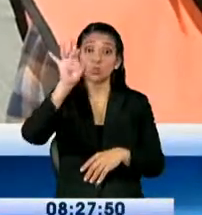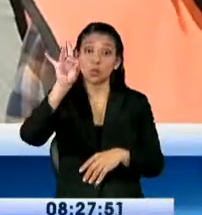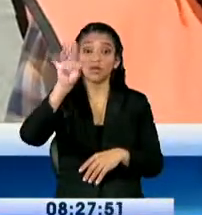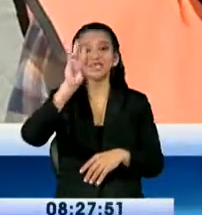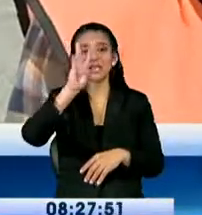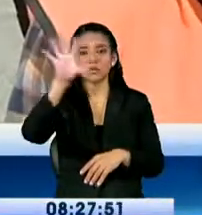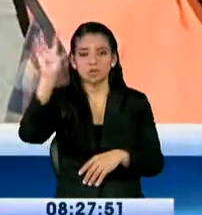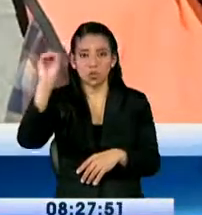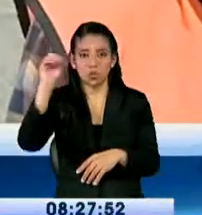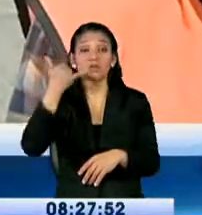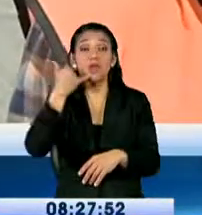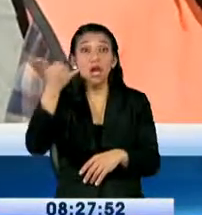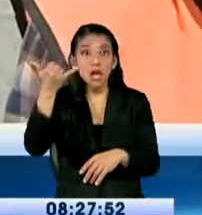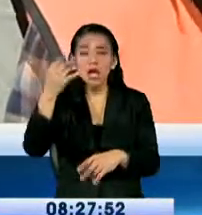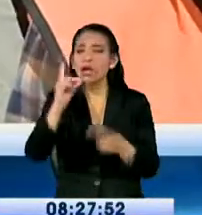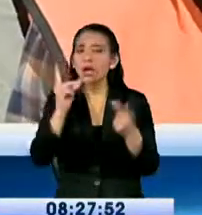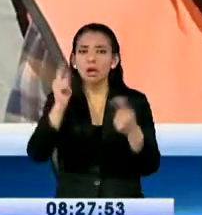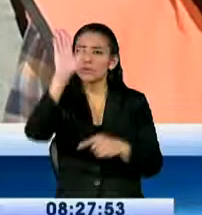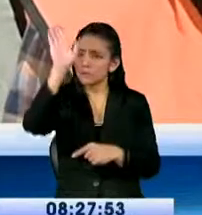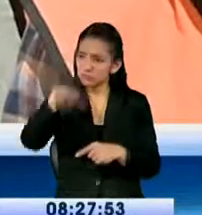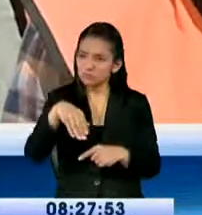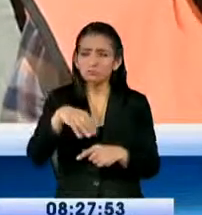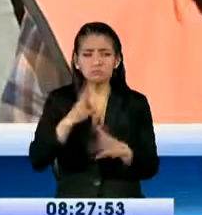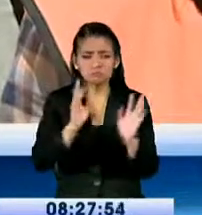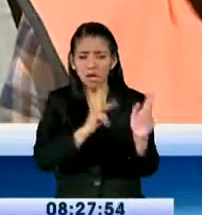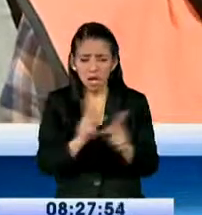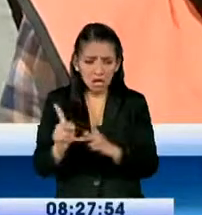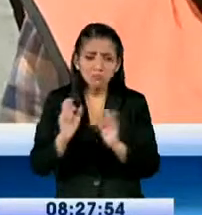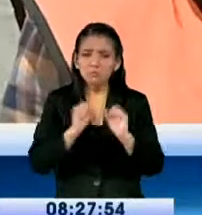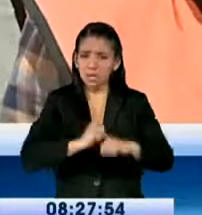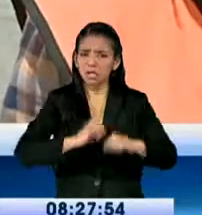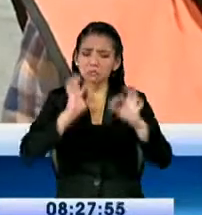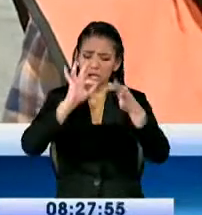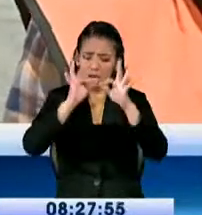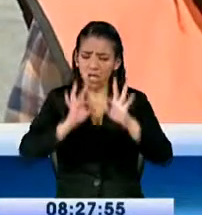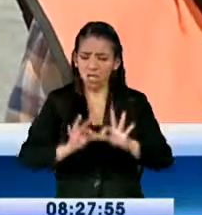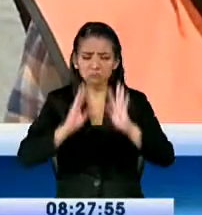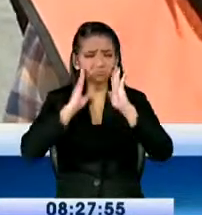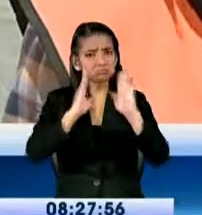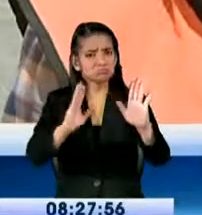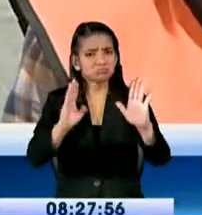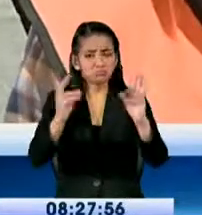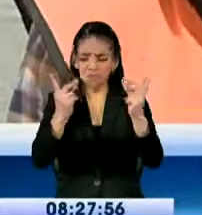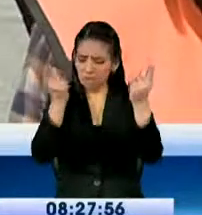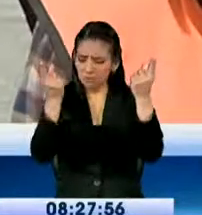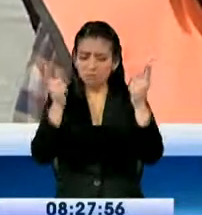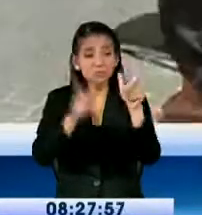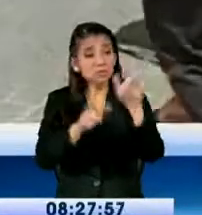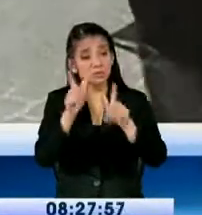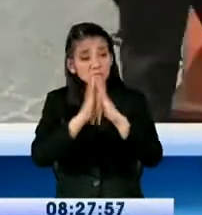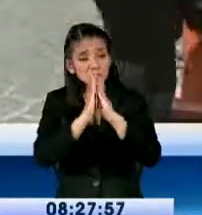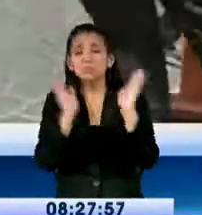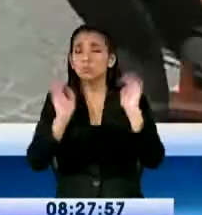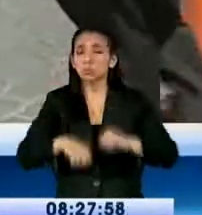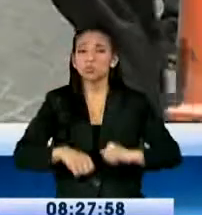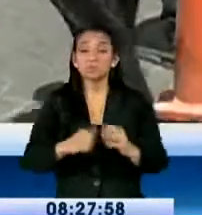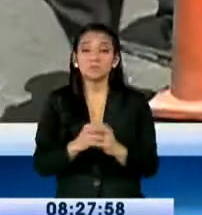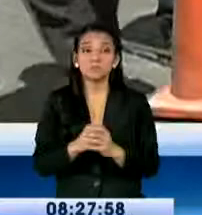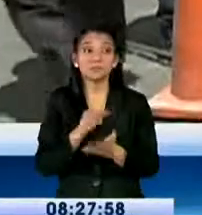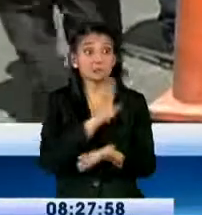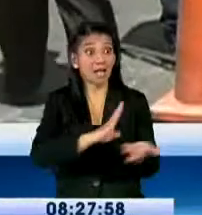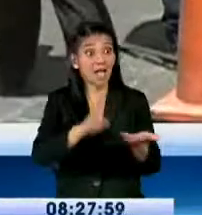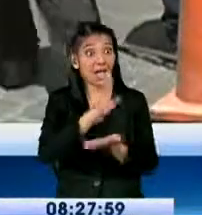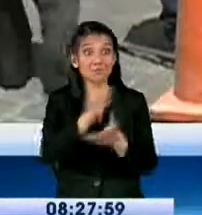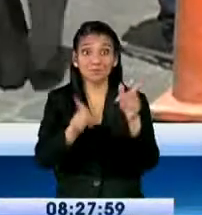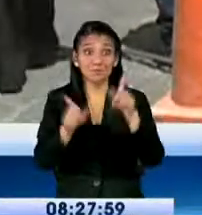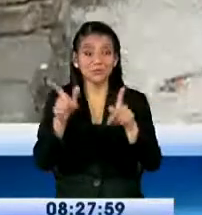479-650. Inmediatamente receptamos y programamos la atención del pedido de la ciudadanía. Los moradores del barrio ahora se